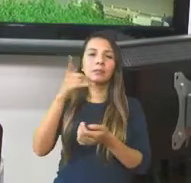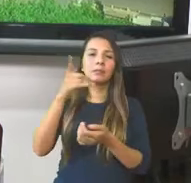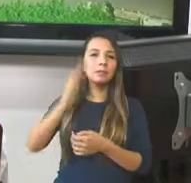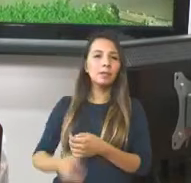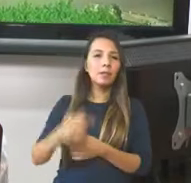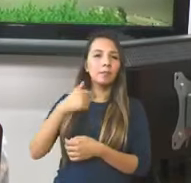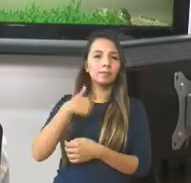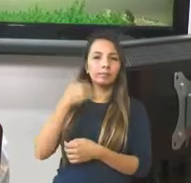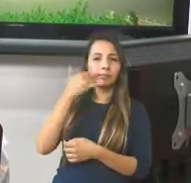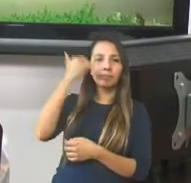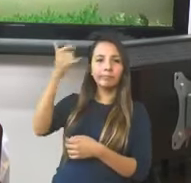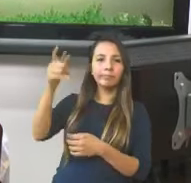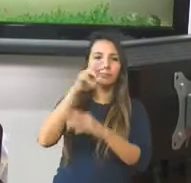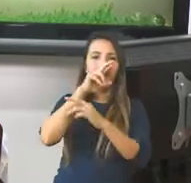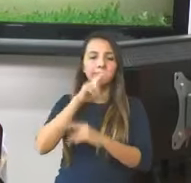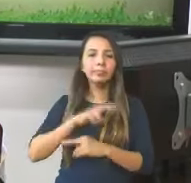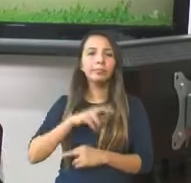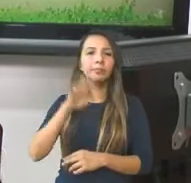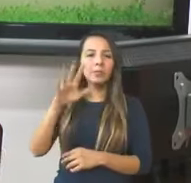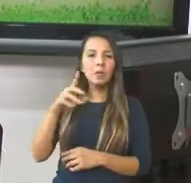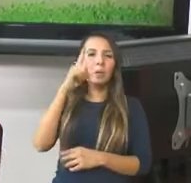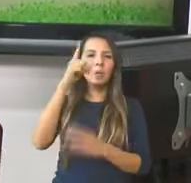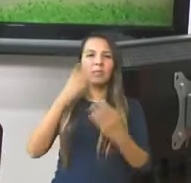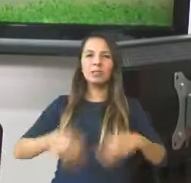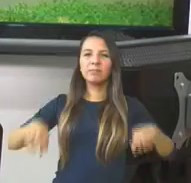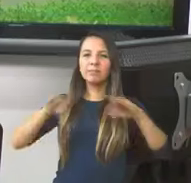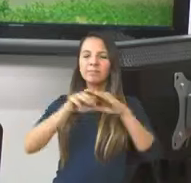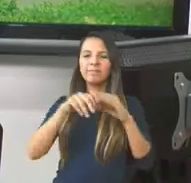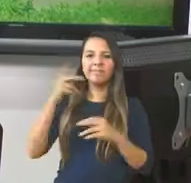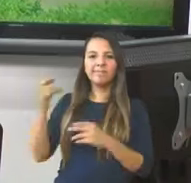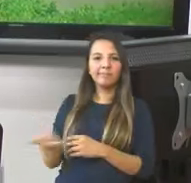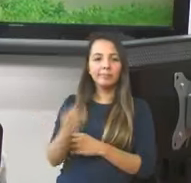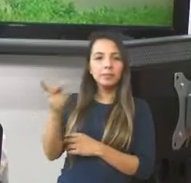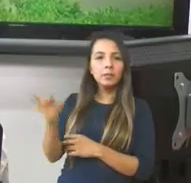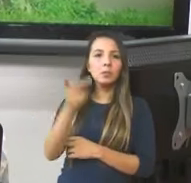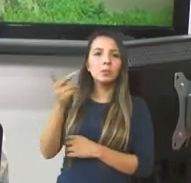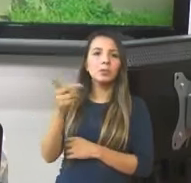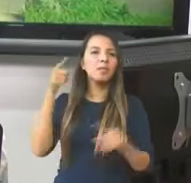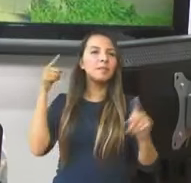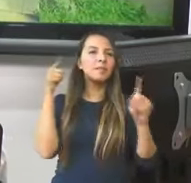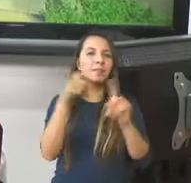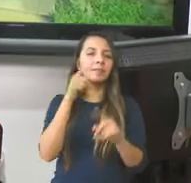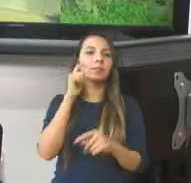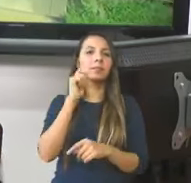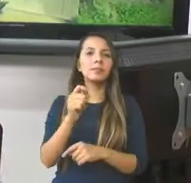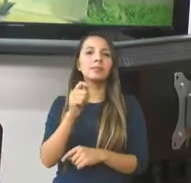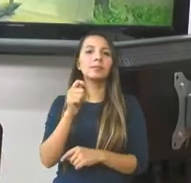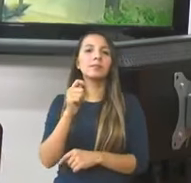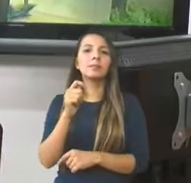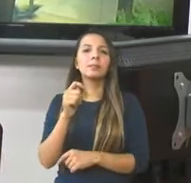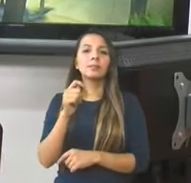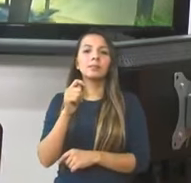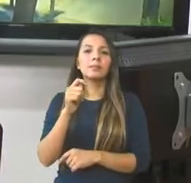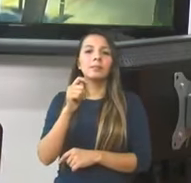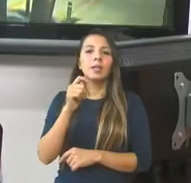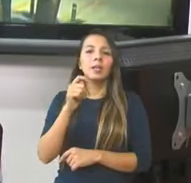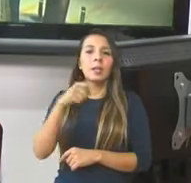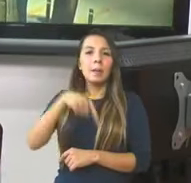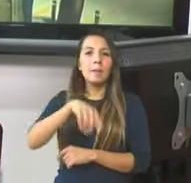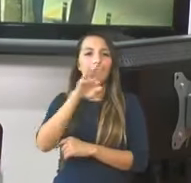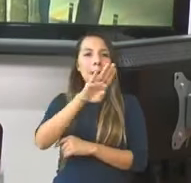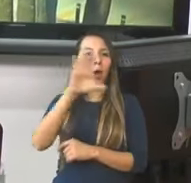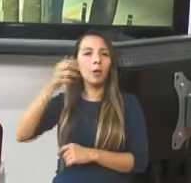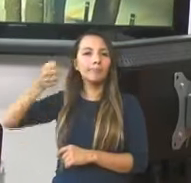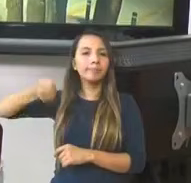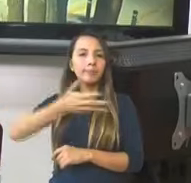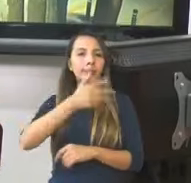llamada. Y hay una pregunta muy importante que tiene que ver sobre la calificación que le dan a Baja